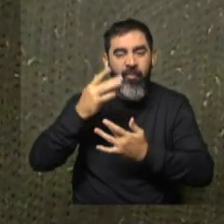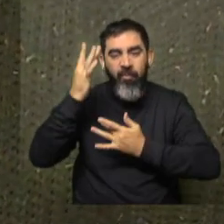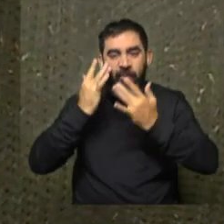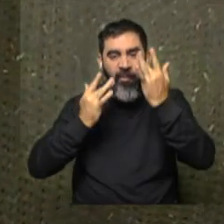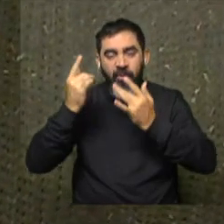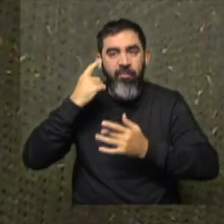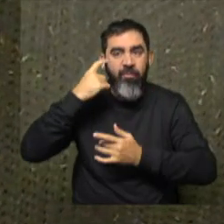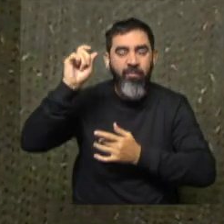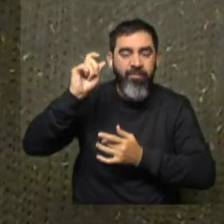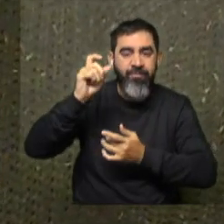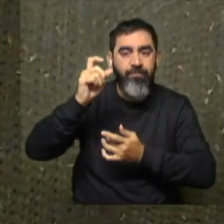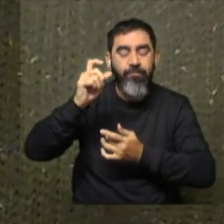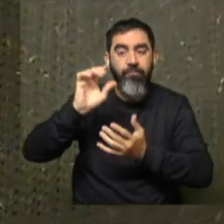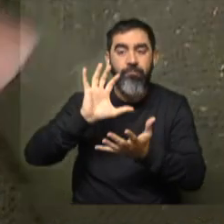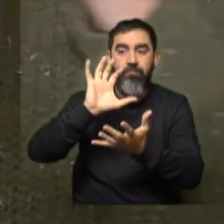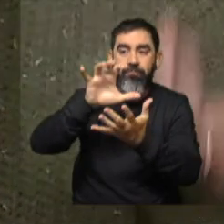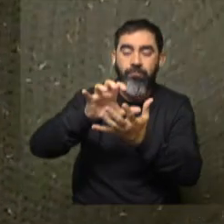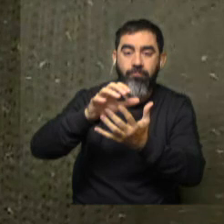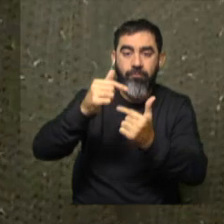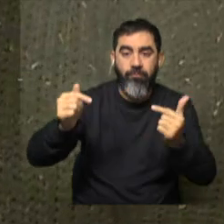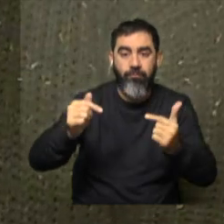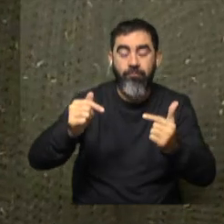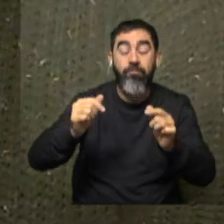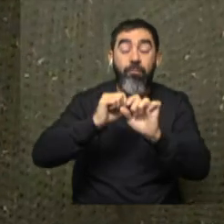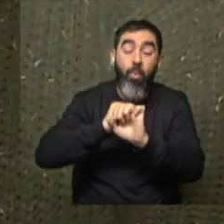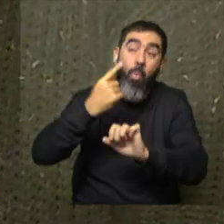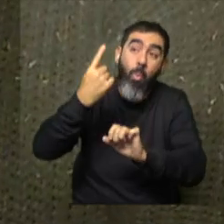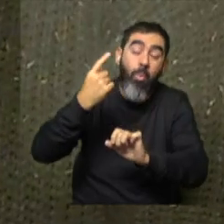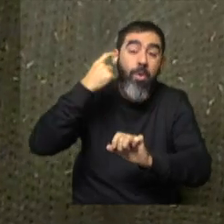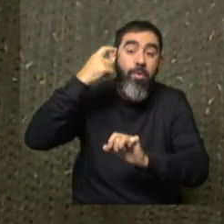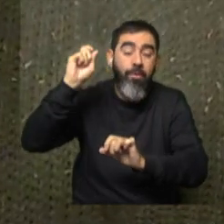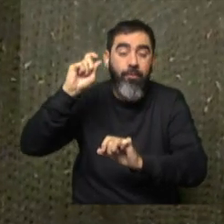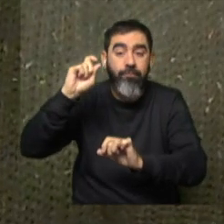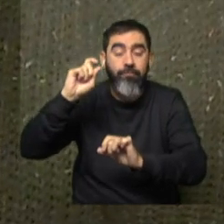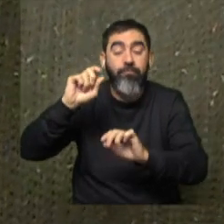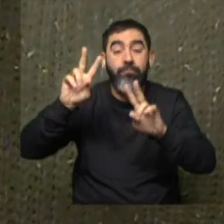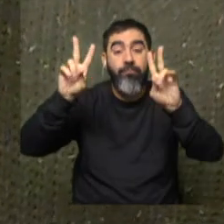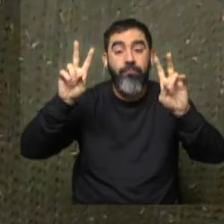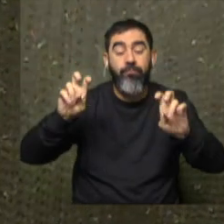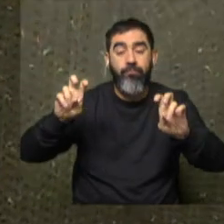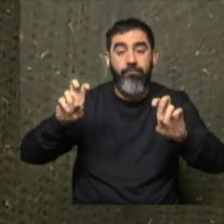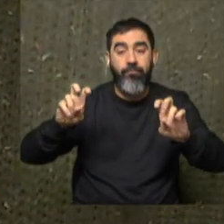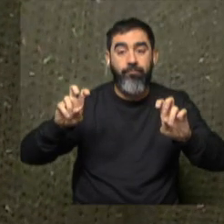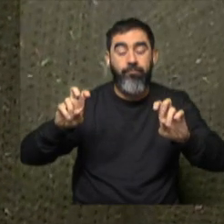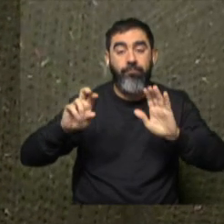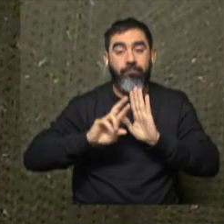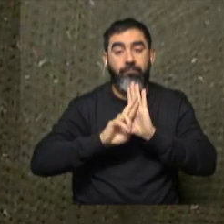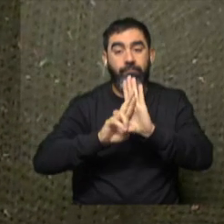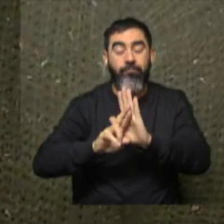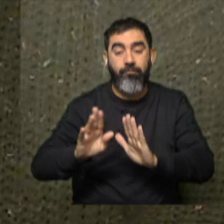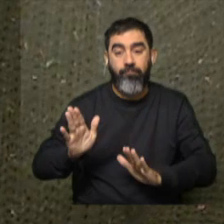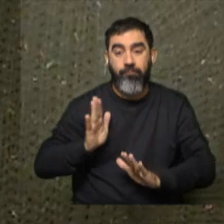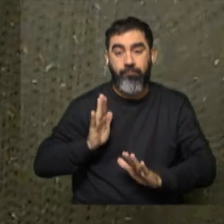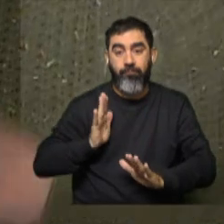se me ocurrió intervenir a algún lugar, y dentro de esas posibilidades estaba el tema de representar a las